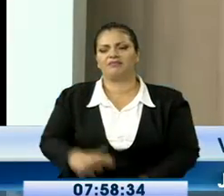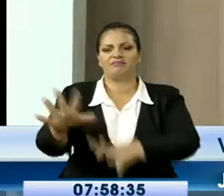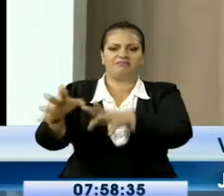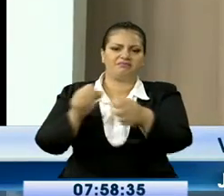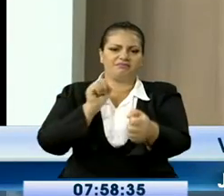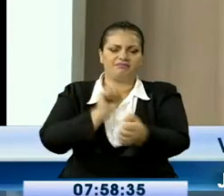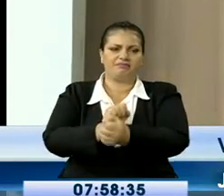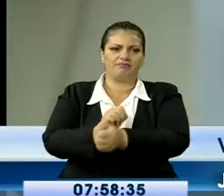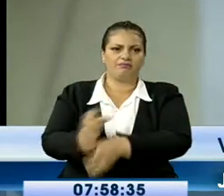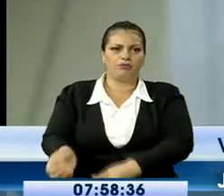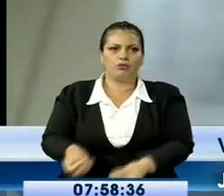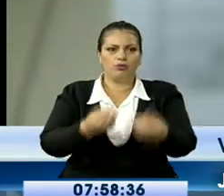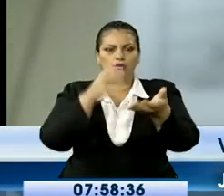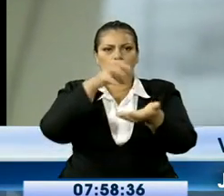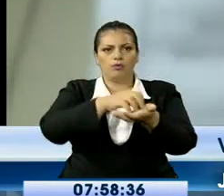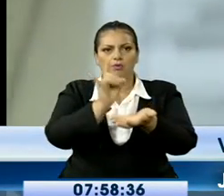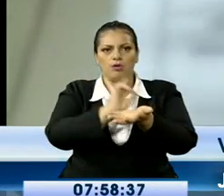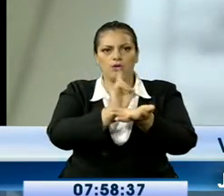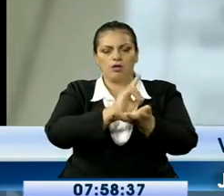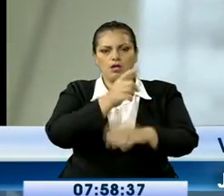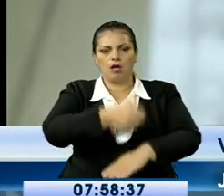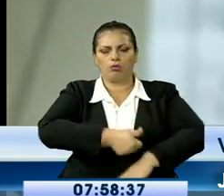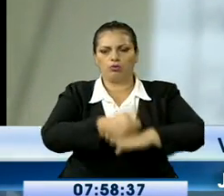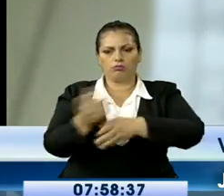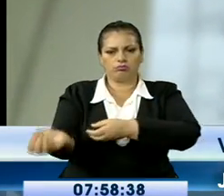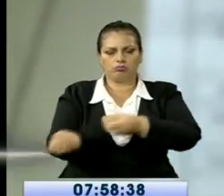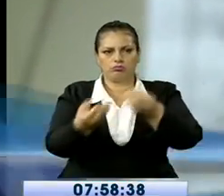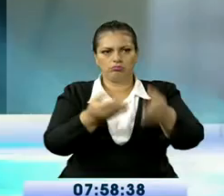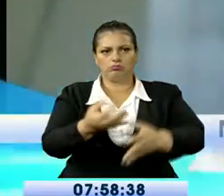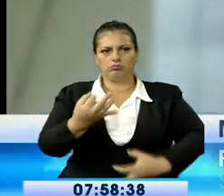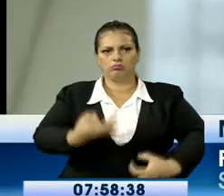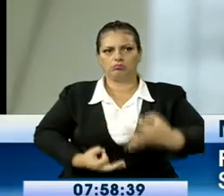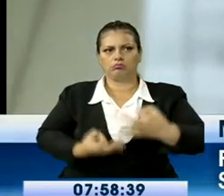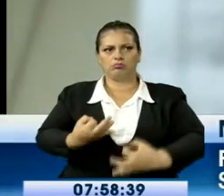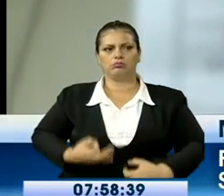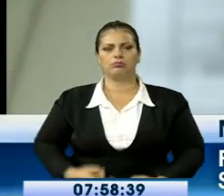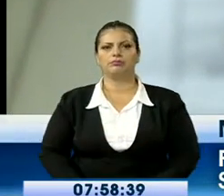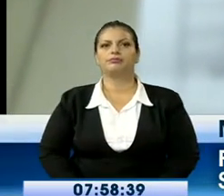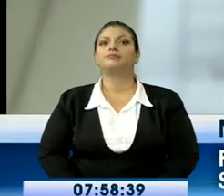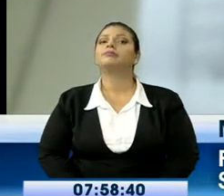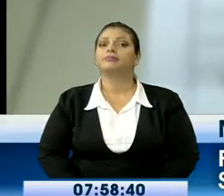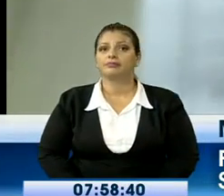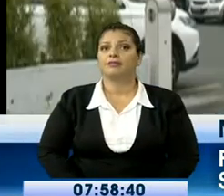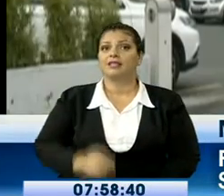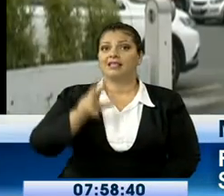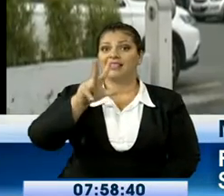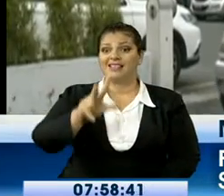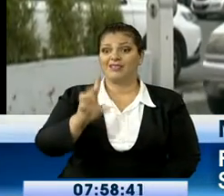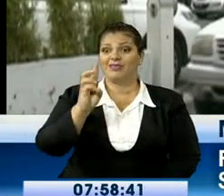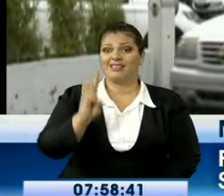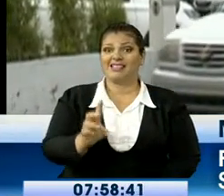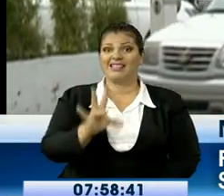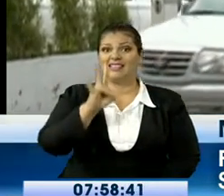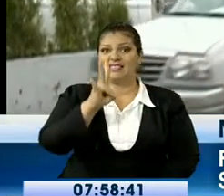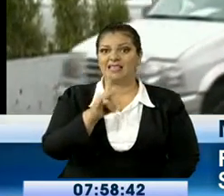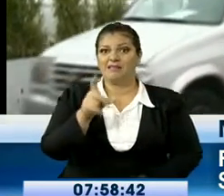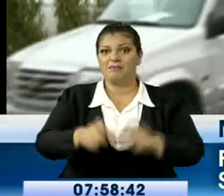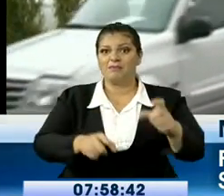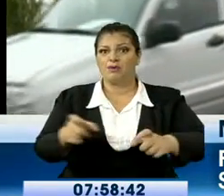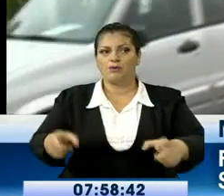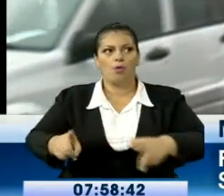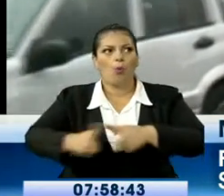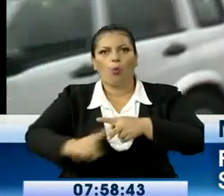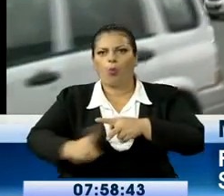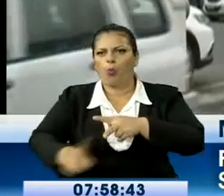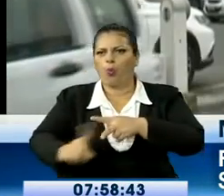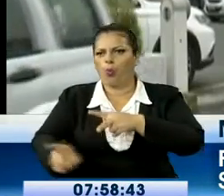autoridad competente. Desde el 2012, el bloque de búsqueda ha logrado la captura de 367 personas requeridas por la justicia, entre ellos